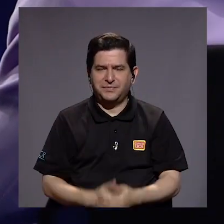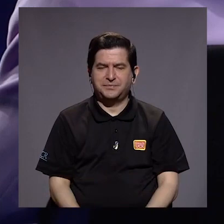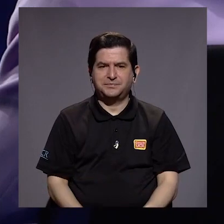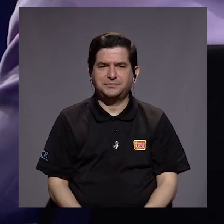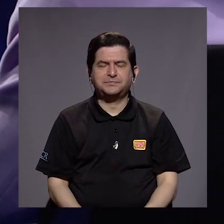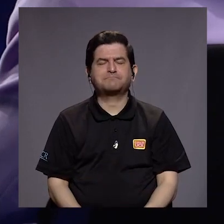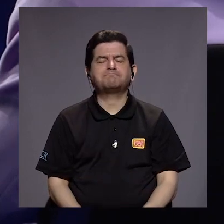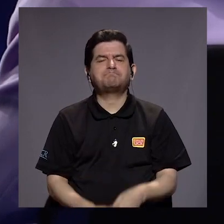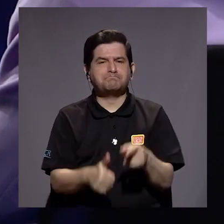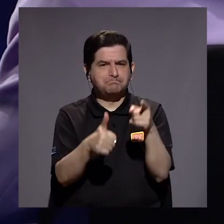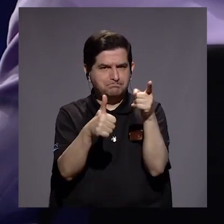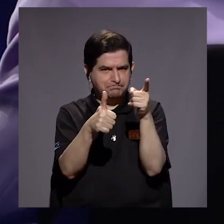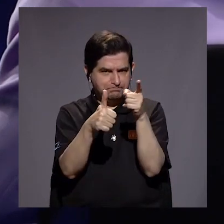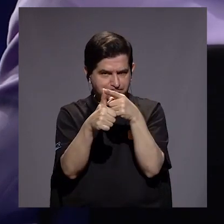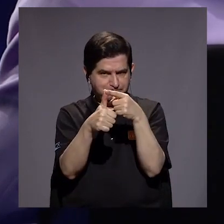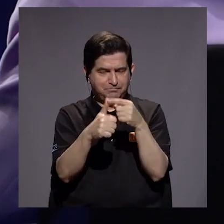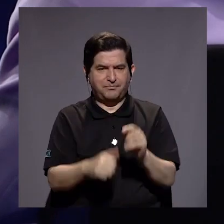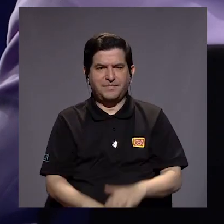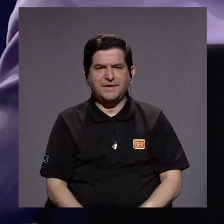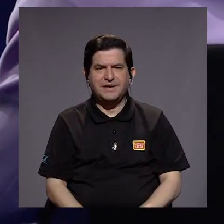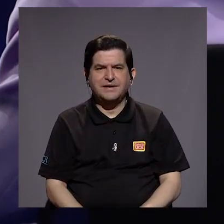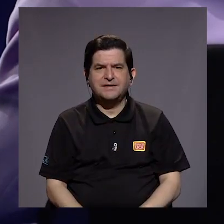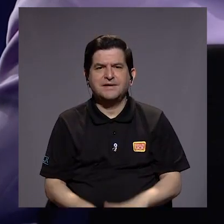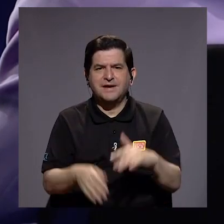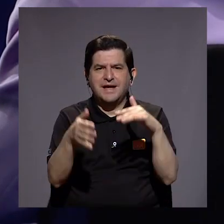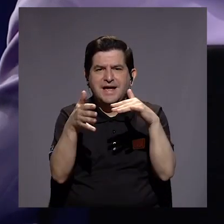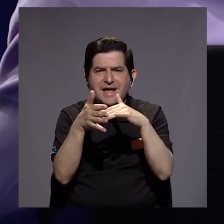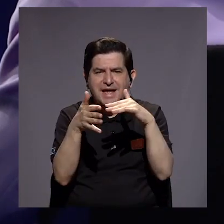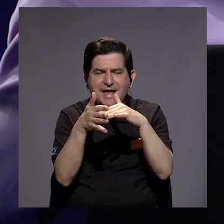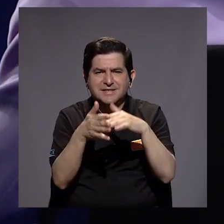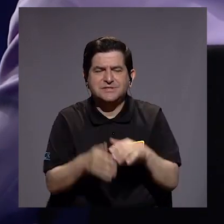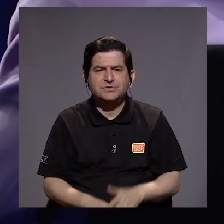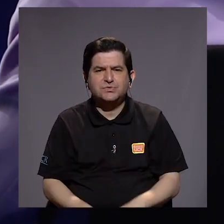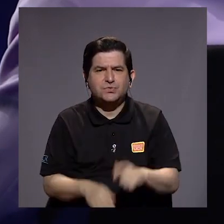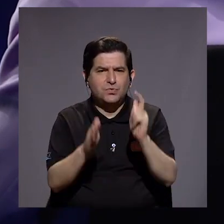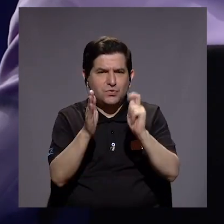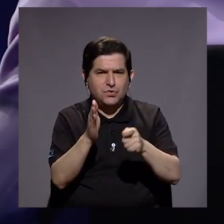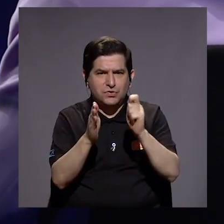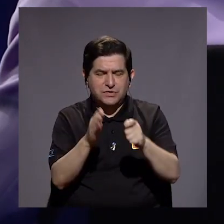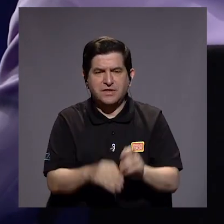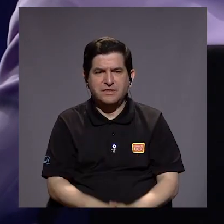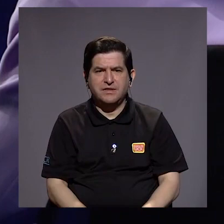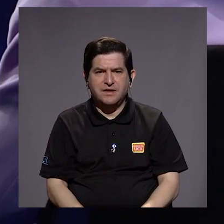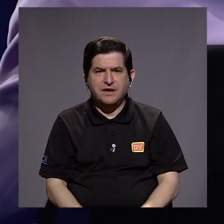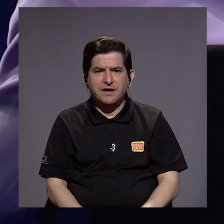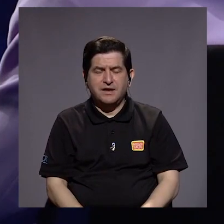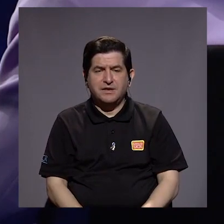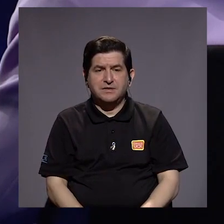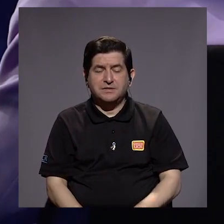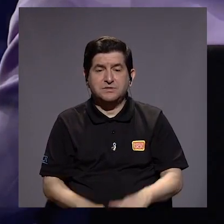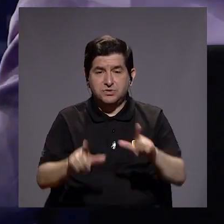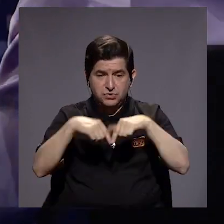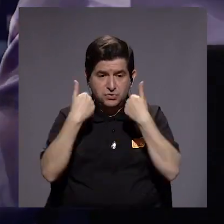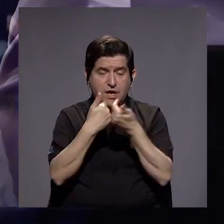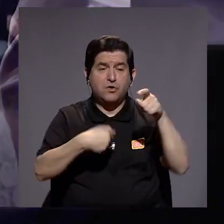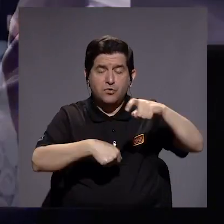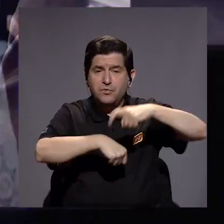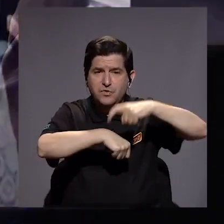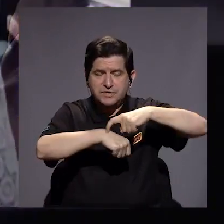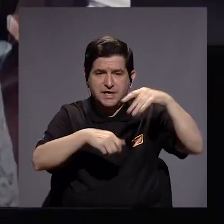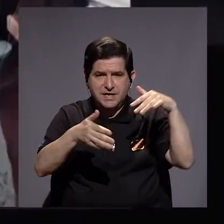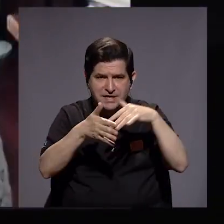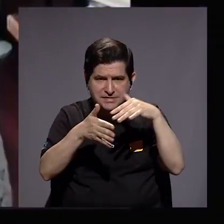Bueno, en primer lugar, los estudios de Derecho no los hicimos, el grupo que estudiamos en